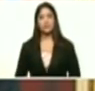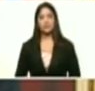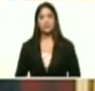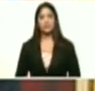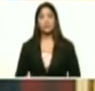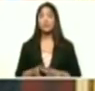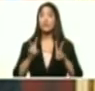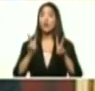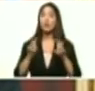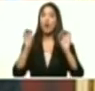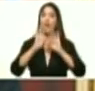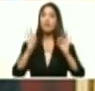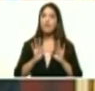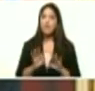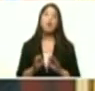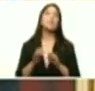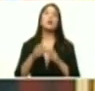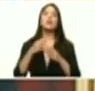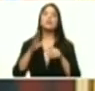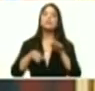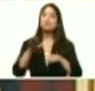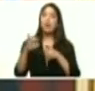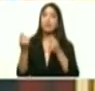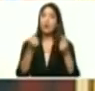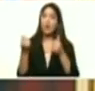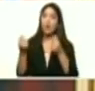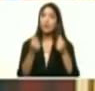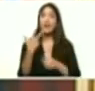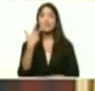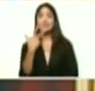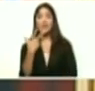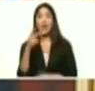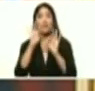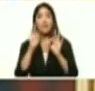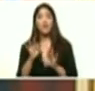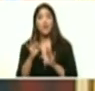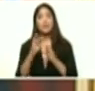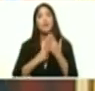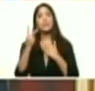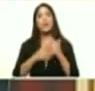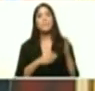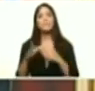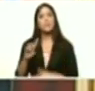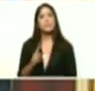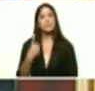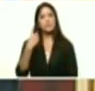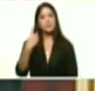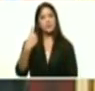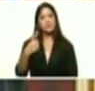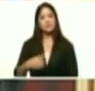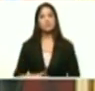nuevos mecanismos de funcionamiento de la economía. Tres líneas estratégicas. En primer lugar,